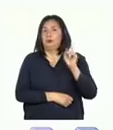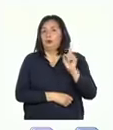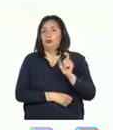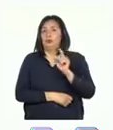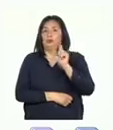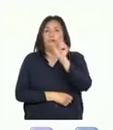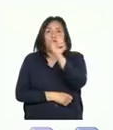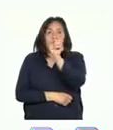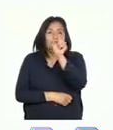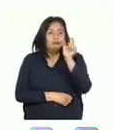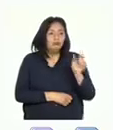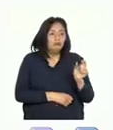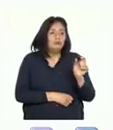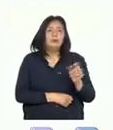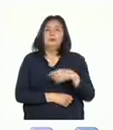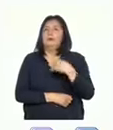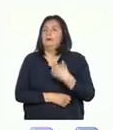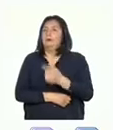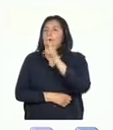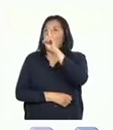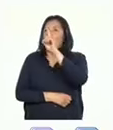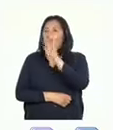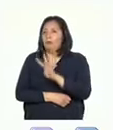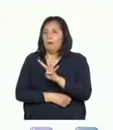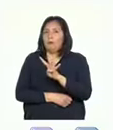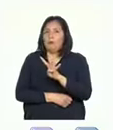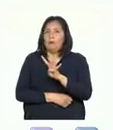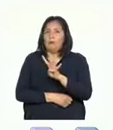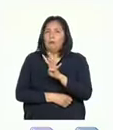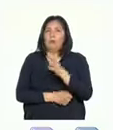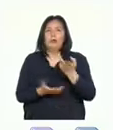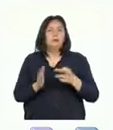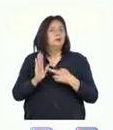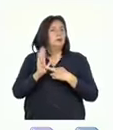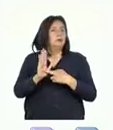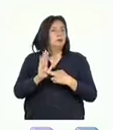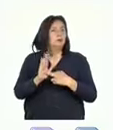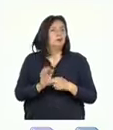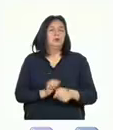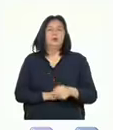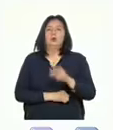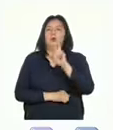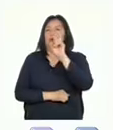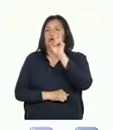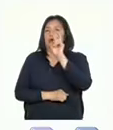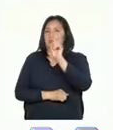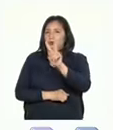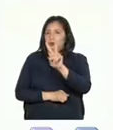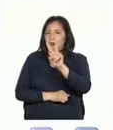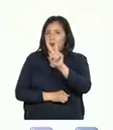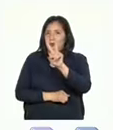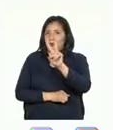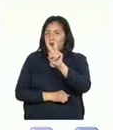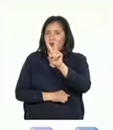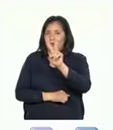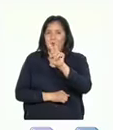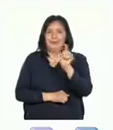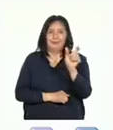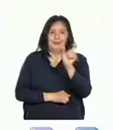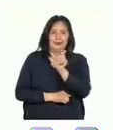los cuadraditos. En cambio, 1/4 de galón está representado por 2 de esos